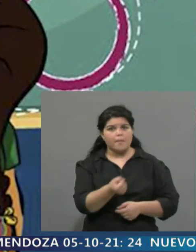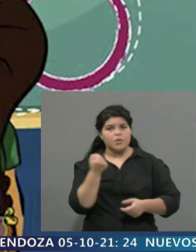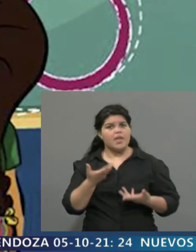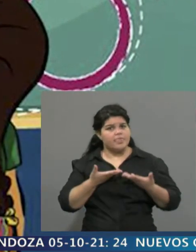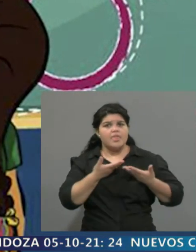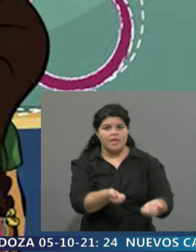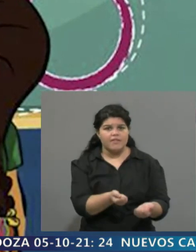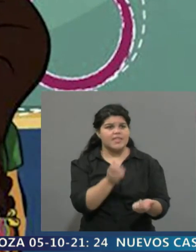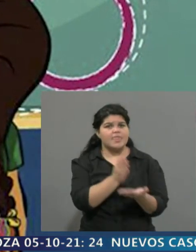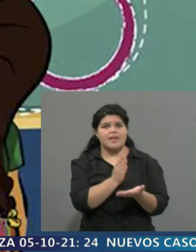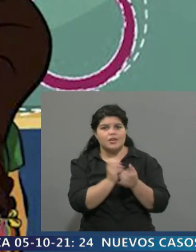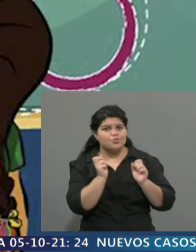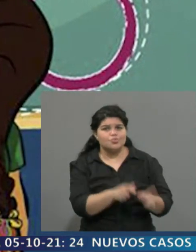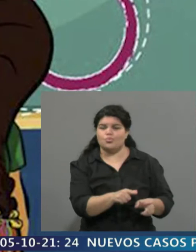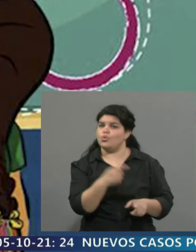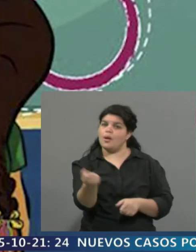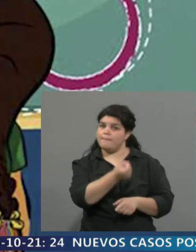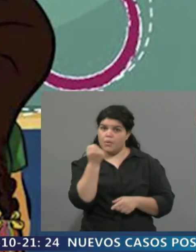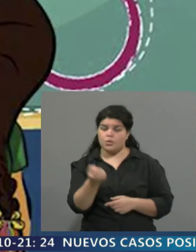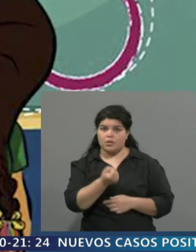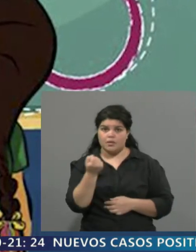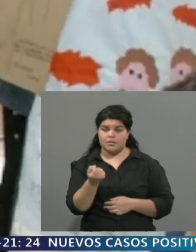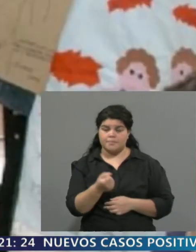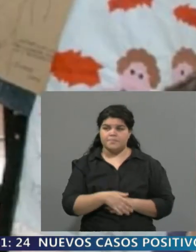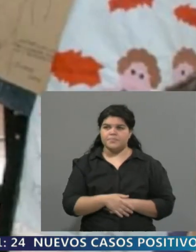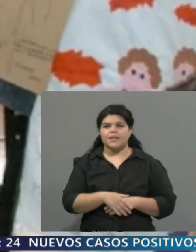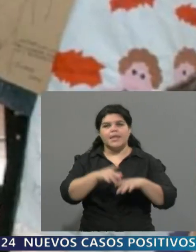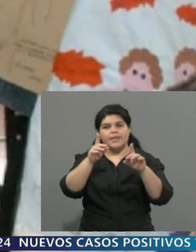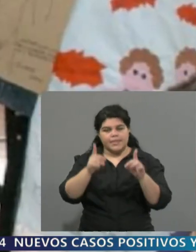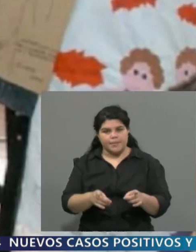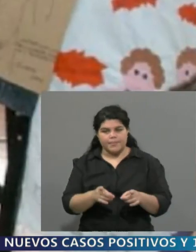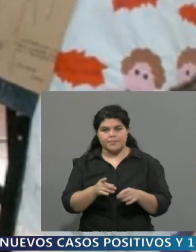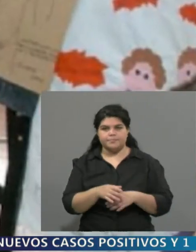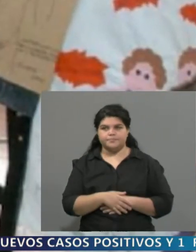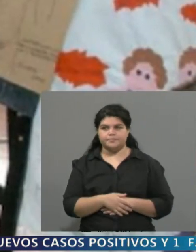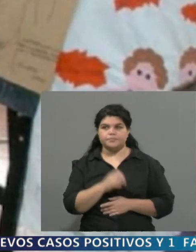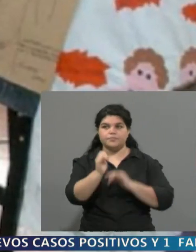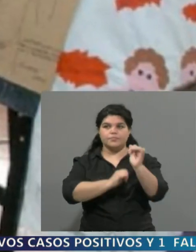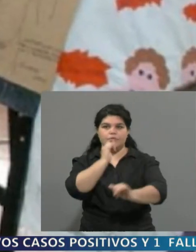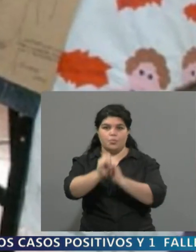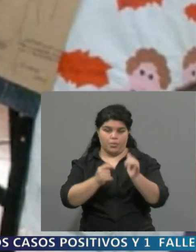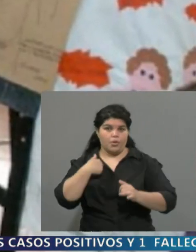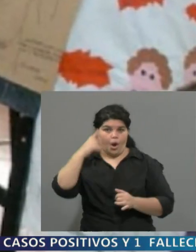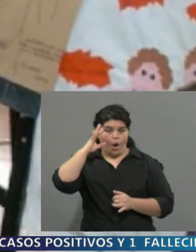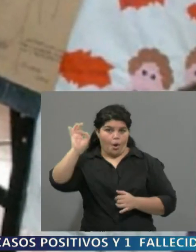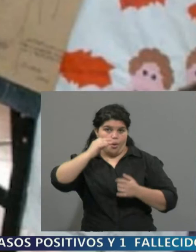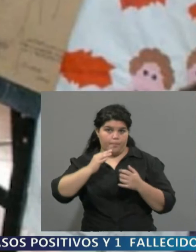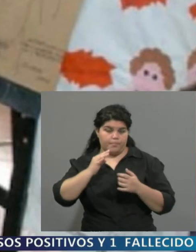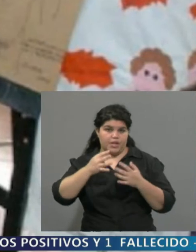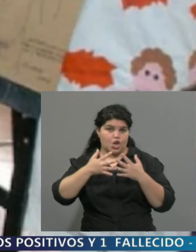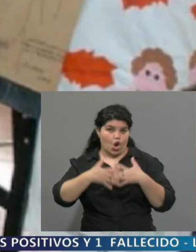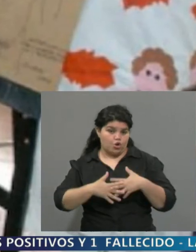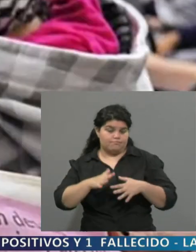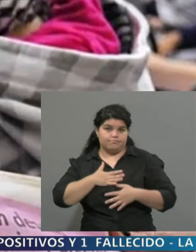personas. Lo que pasa es que también me parece que hay mucho, y esto también traigo una reflexión personal, adultocentrismo,